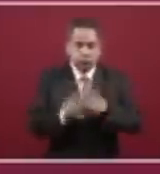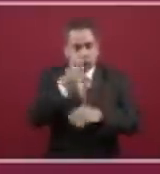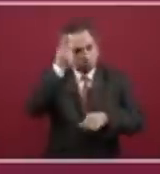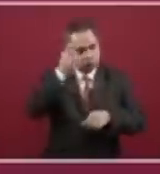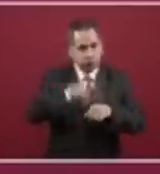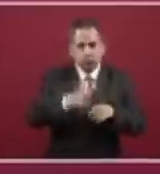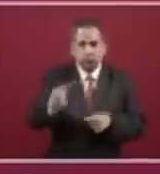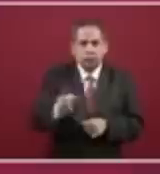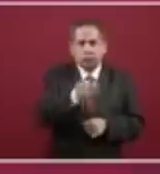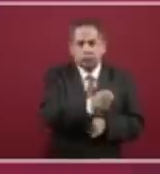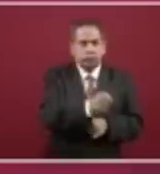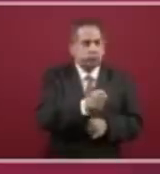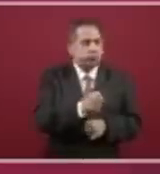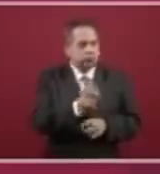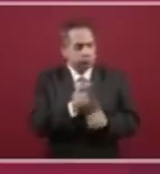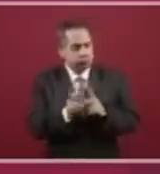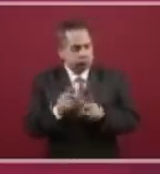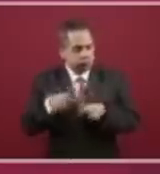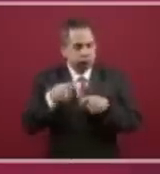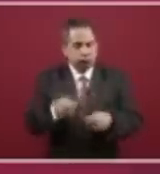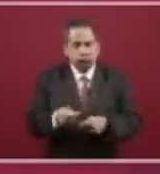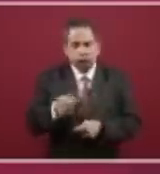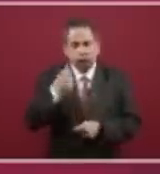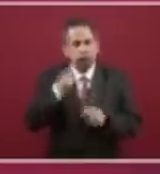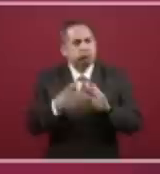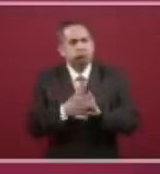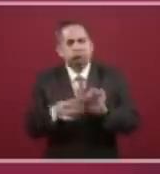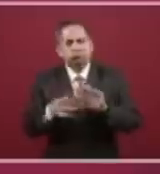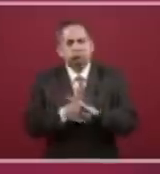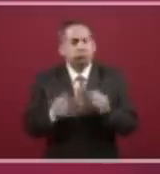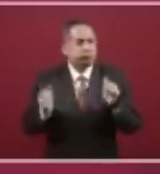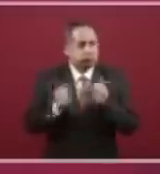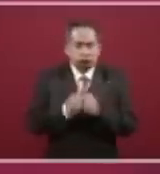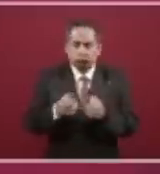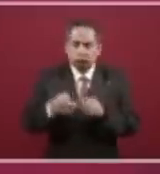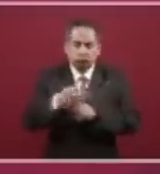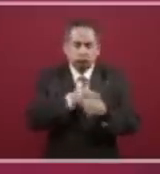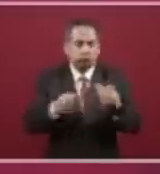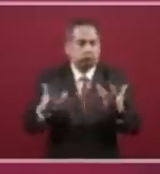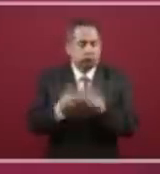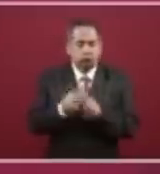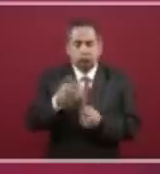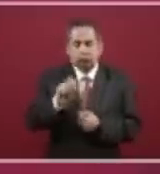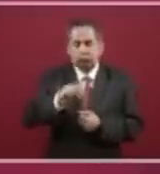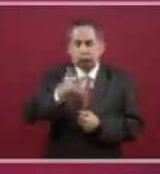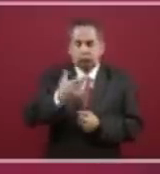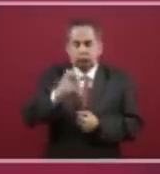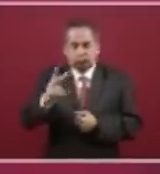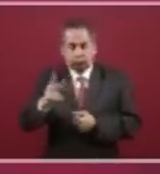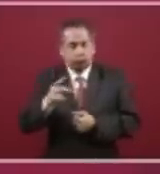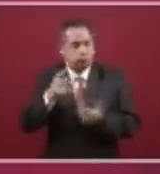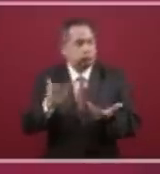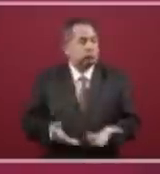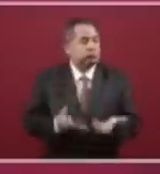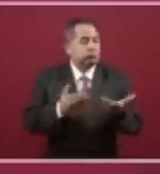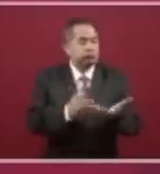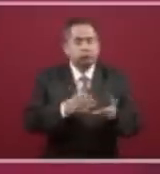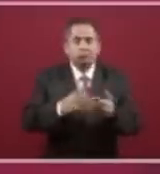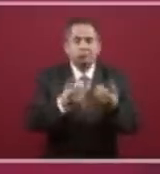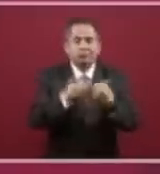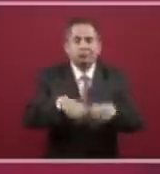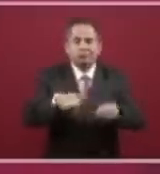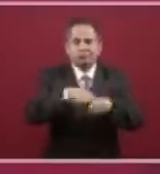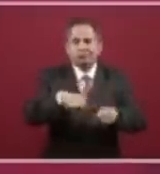general y se le instruyó para que lanzara en coordinación con la secretaría de hacienda- una oferta de recompra por